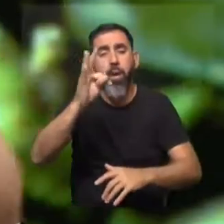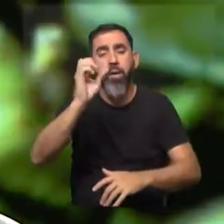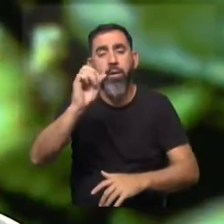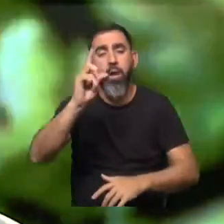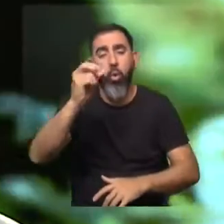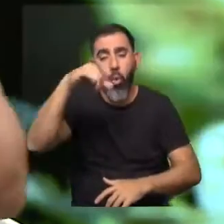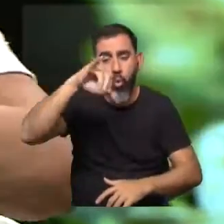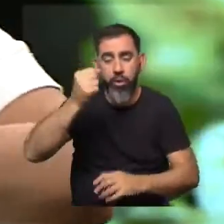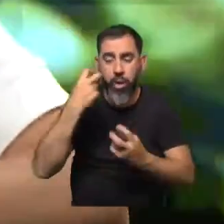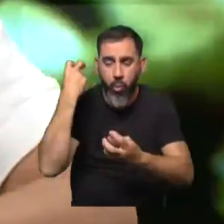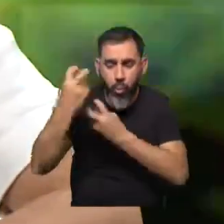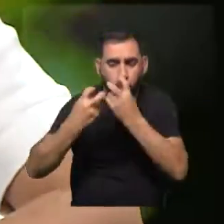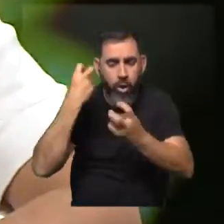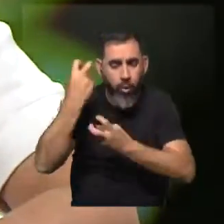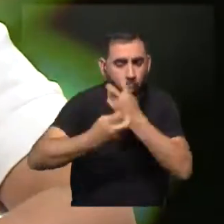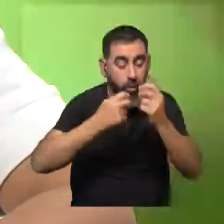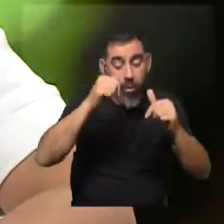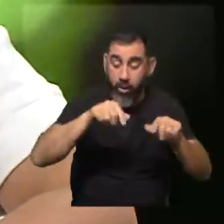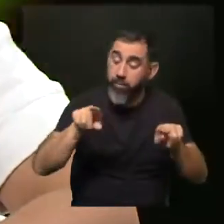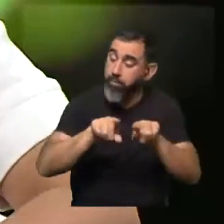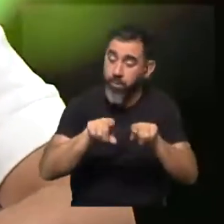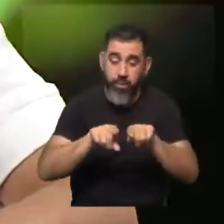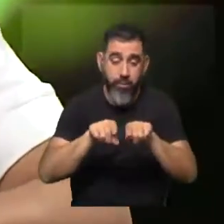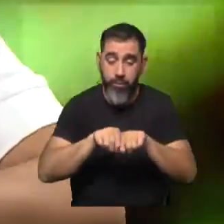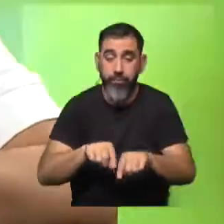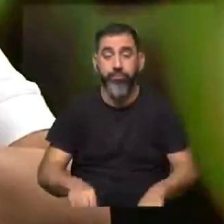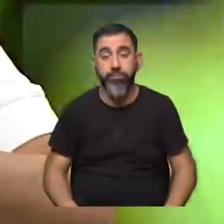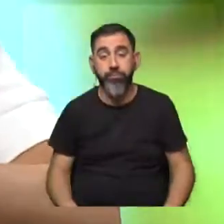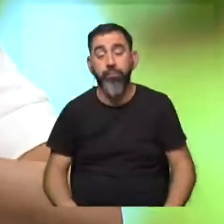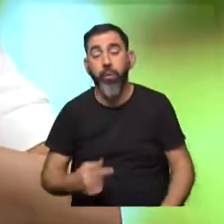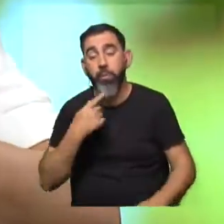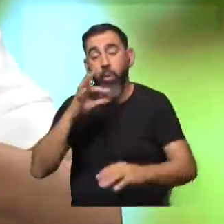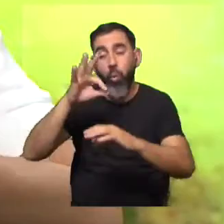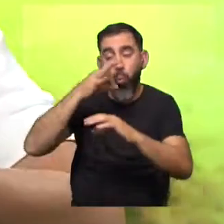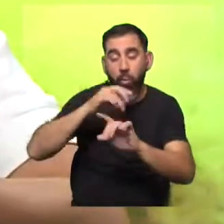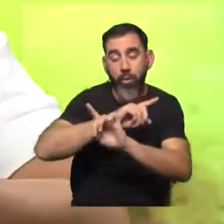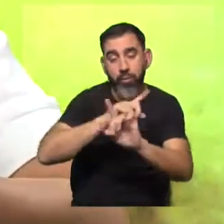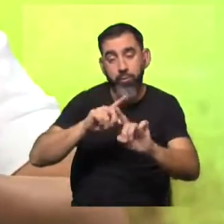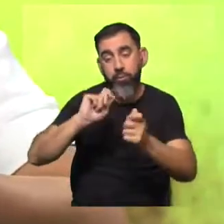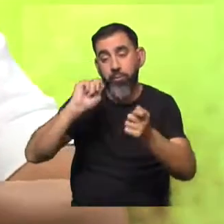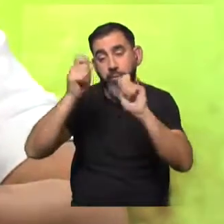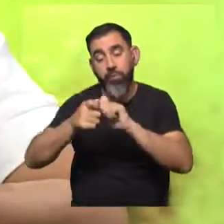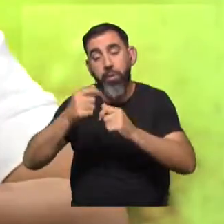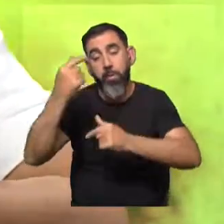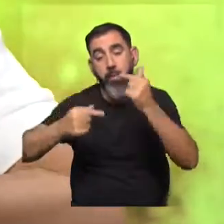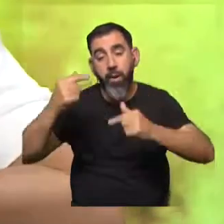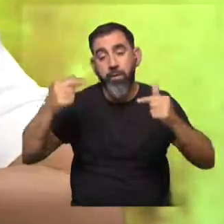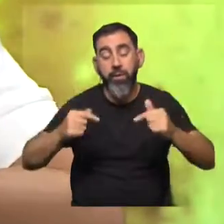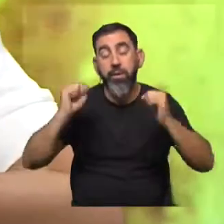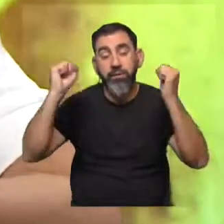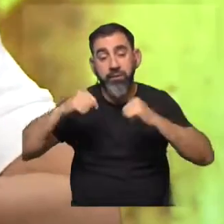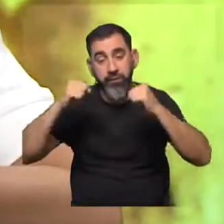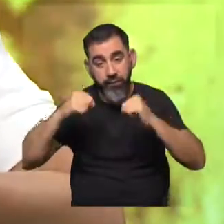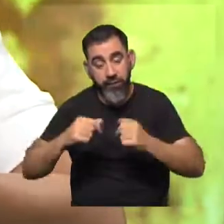nada, buscás en otro nicho, acá nos ha pasado igual, ¿no? Claro. Dijimos, bueno, uva, ampliemos un poco, vayamos a materias primas de las propias